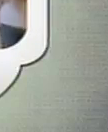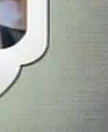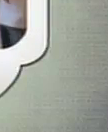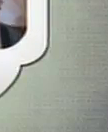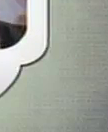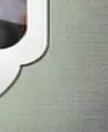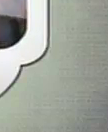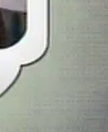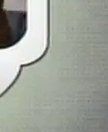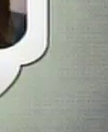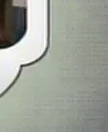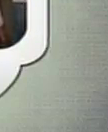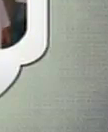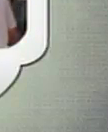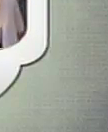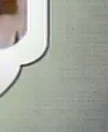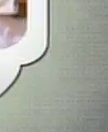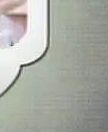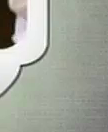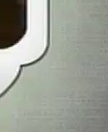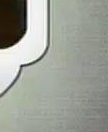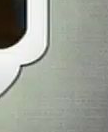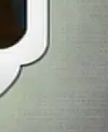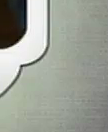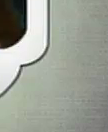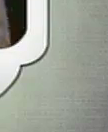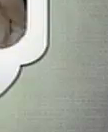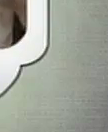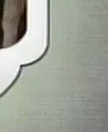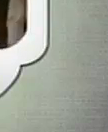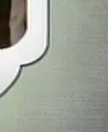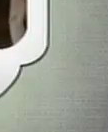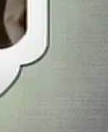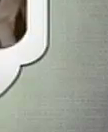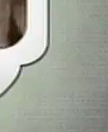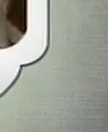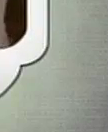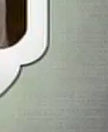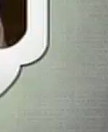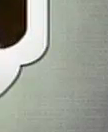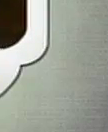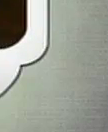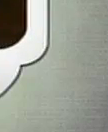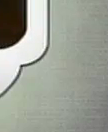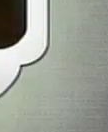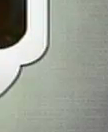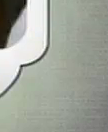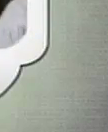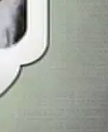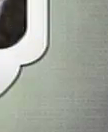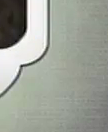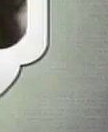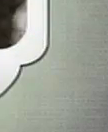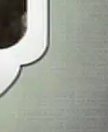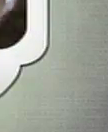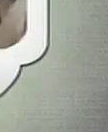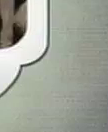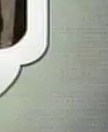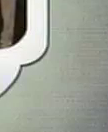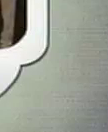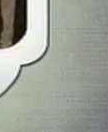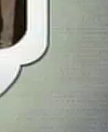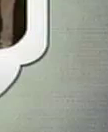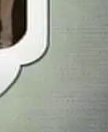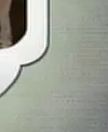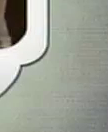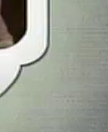todo, Teleantioquia, muchísimas gracias por el recuadro y por los intérpretes que han contratado, pues realmente los sordos entendemos y para nosotros es muy claro